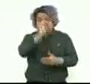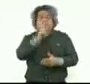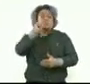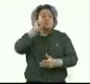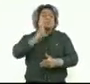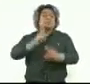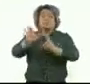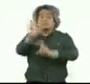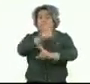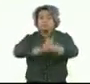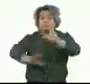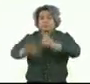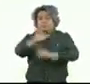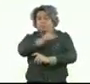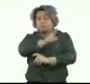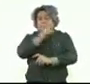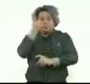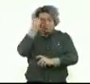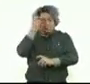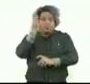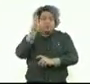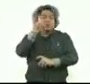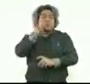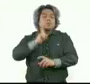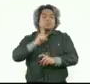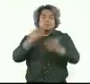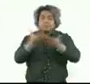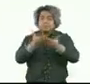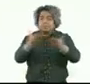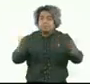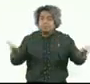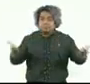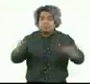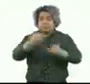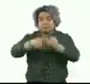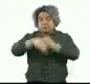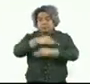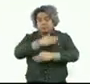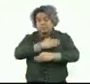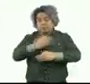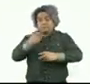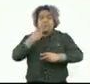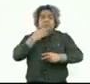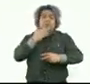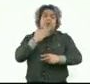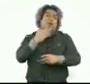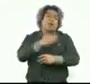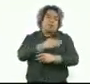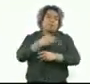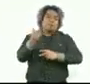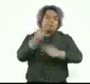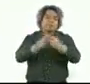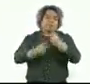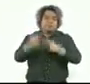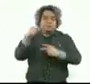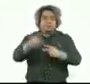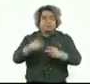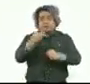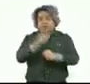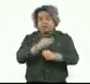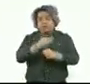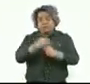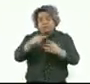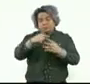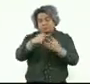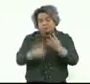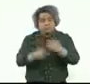de México, doctora Claudia Sheinbaum Pardo. Damas y caballeros, sean todas y todos bienvenidos a este acto de entrega de unidades médicas